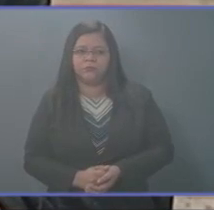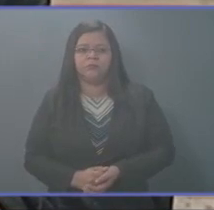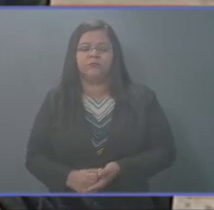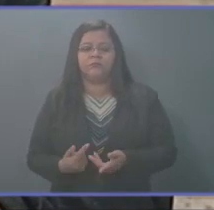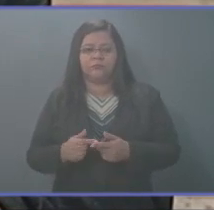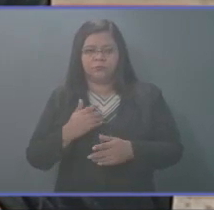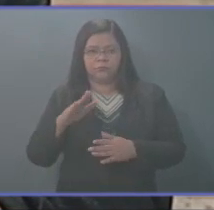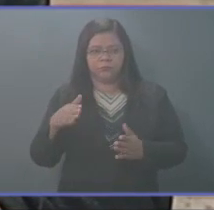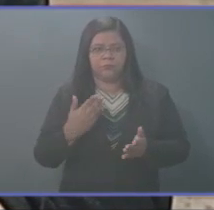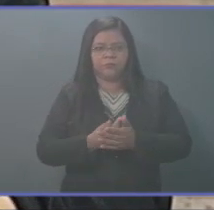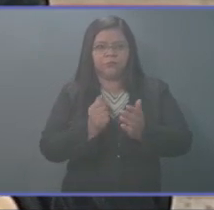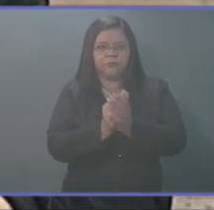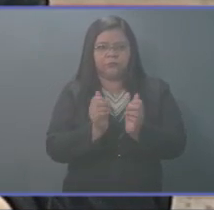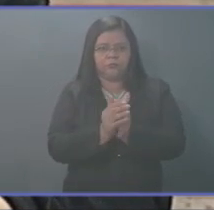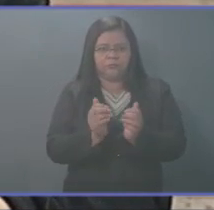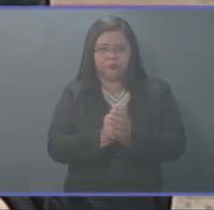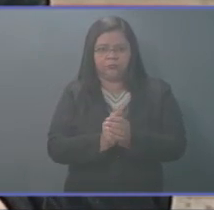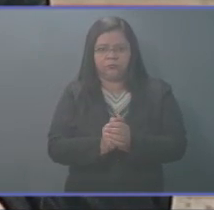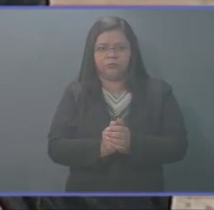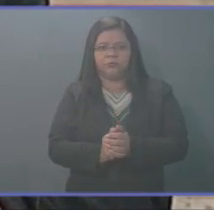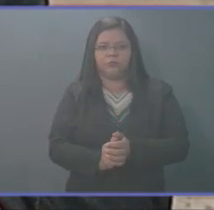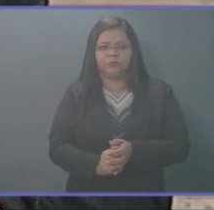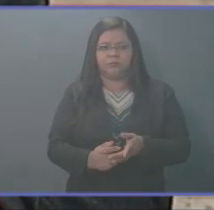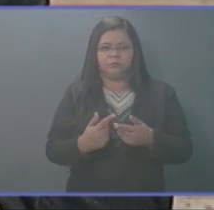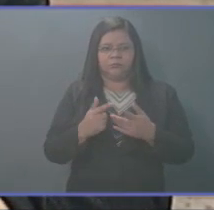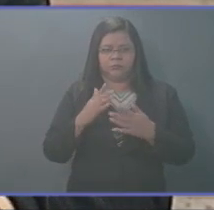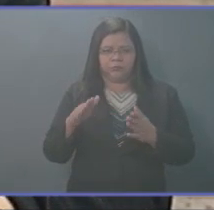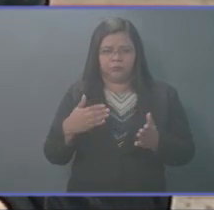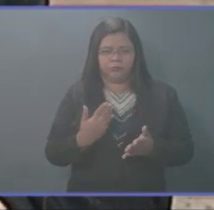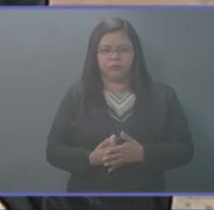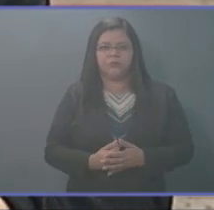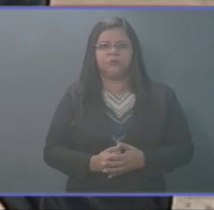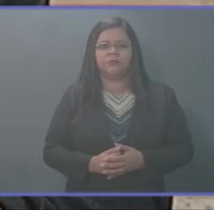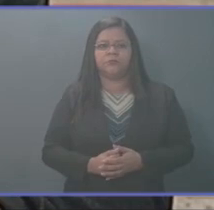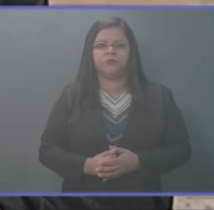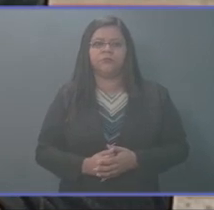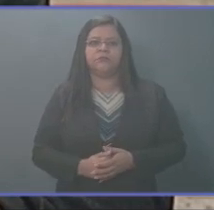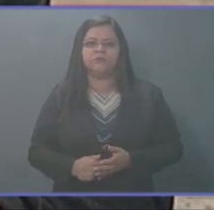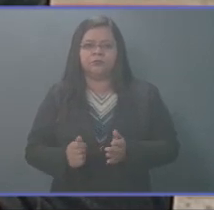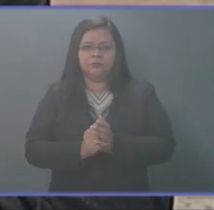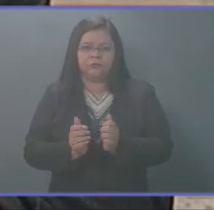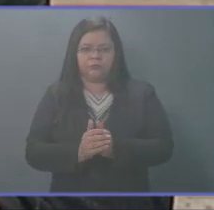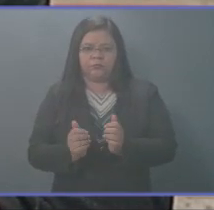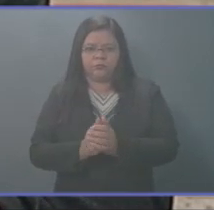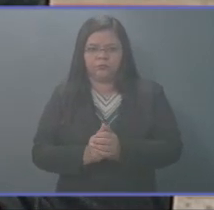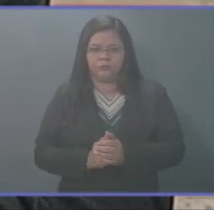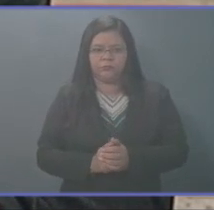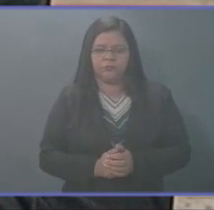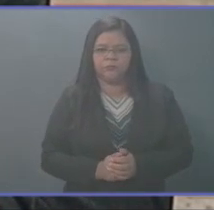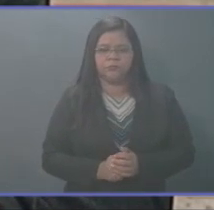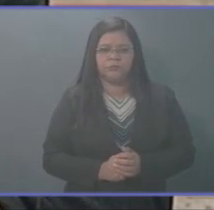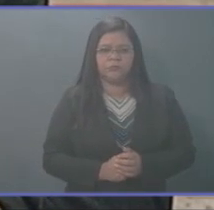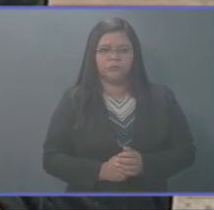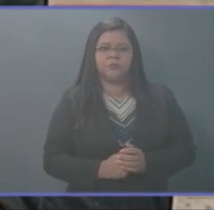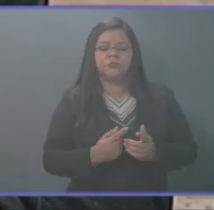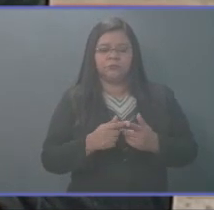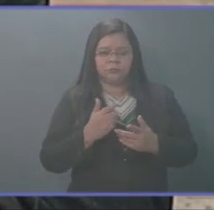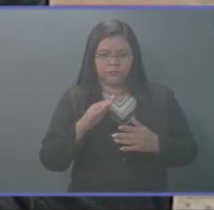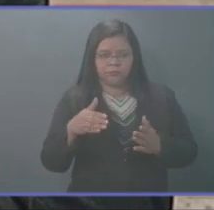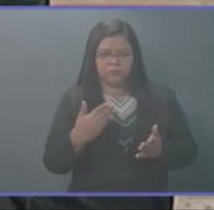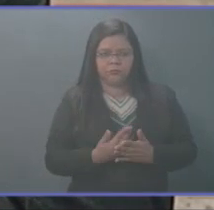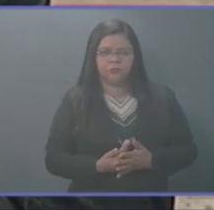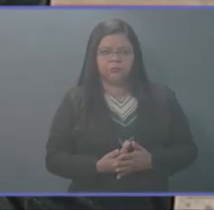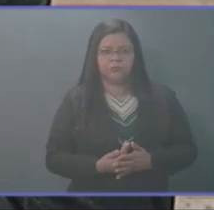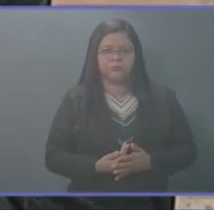este problema vital, como ya se dijo anteriormente, un problema vital de la vida humana, como es el